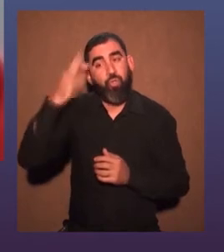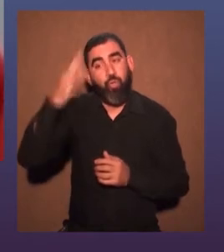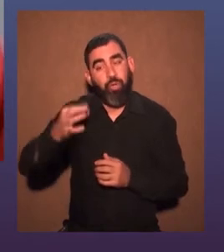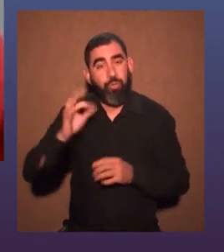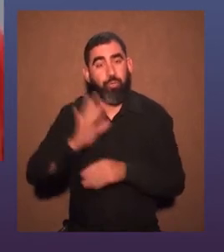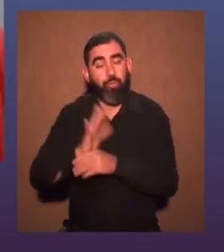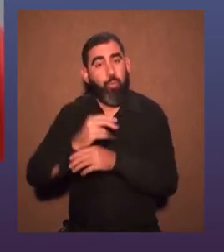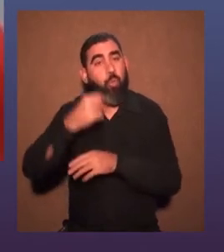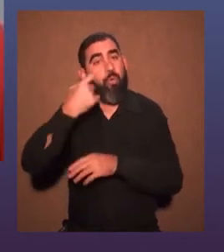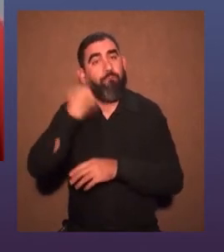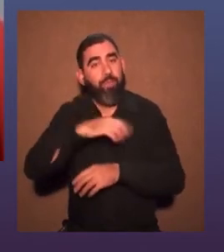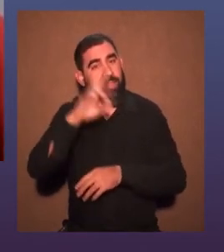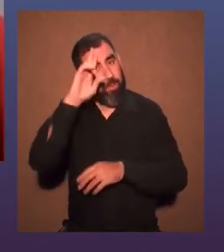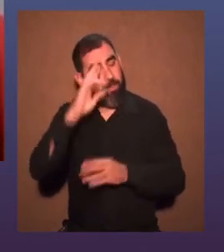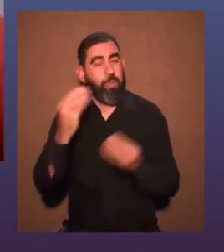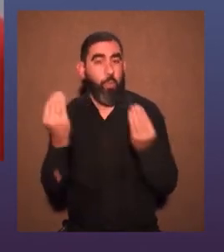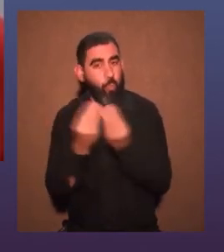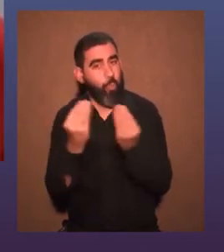faltado el respeto bastante,